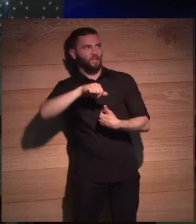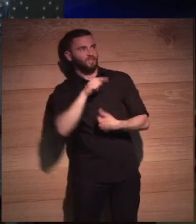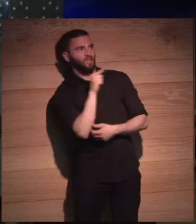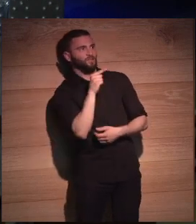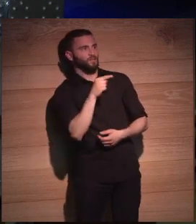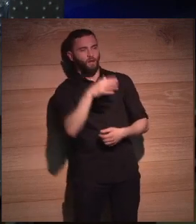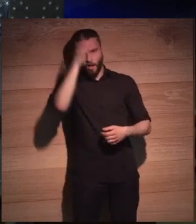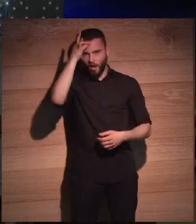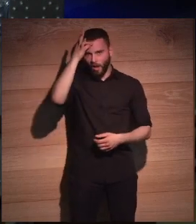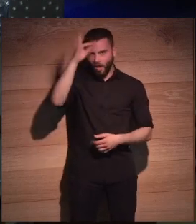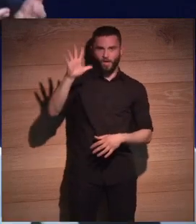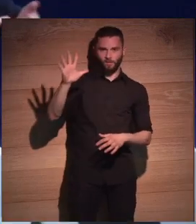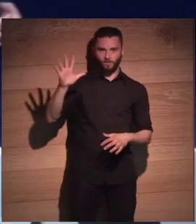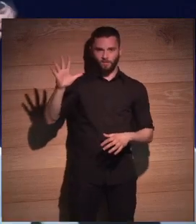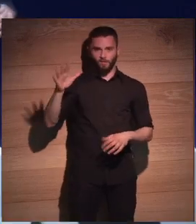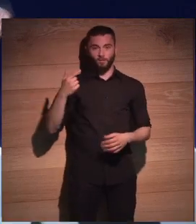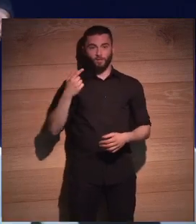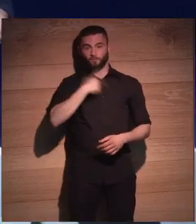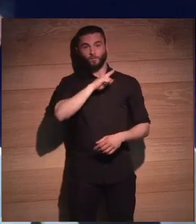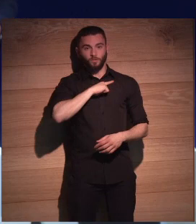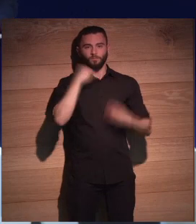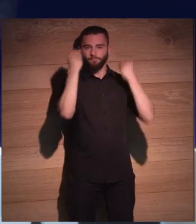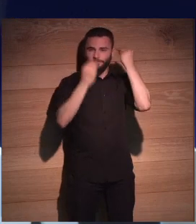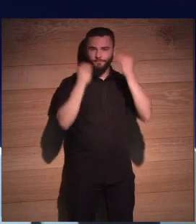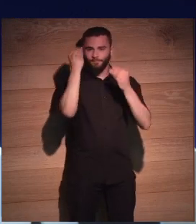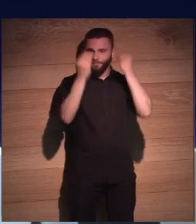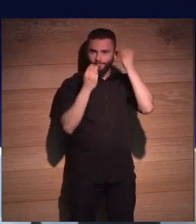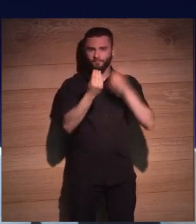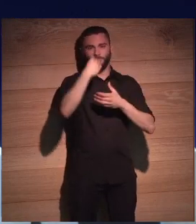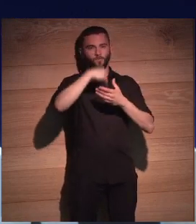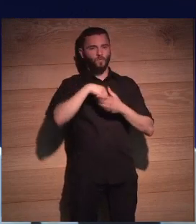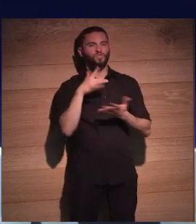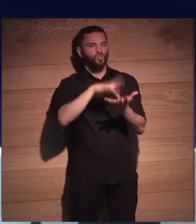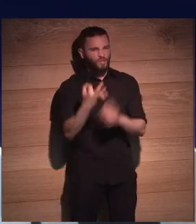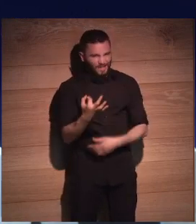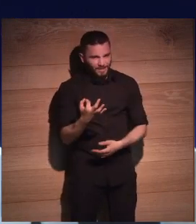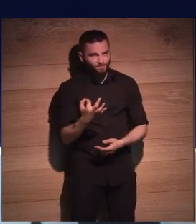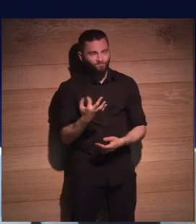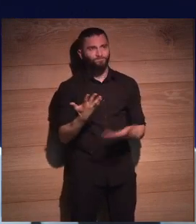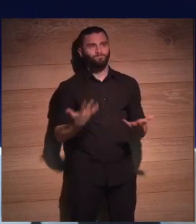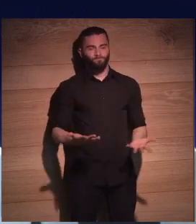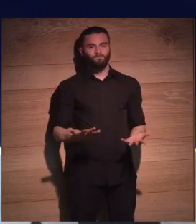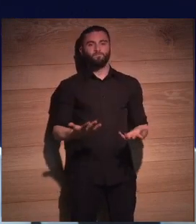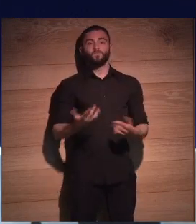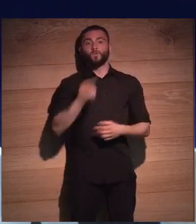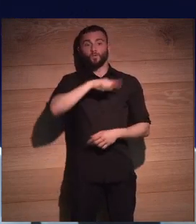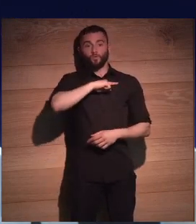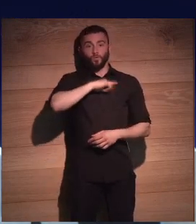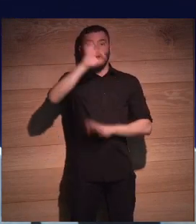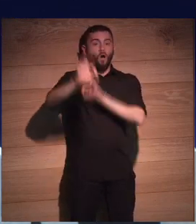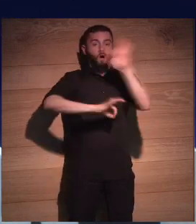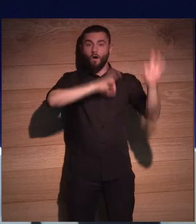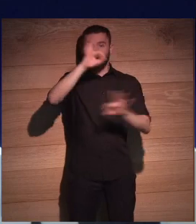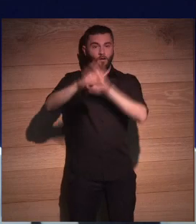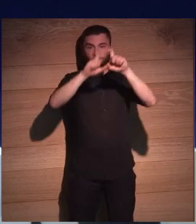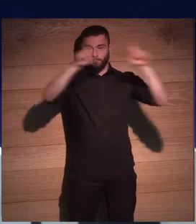allá. Nosotros empezamos a darle vueltas internamente sobre qué es lo que estaba pasando. Nosotros somos una organización que trabaja